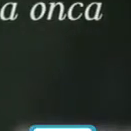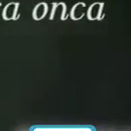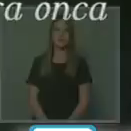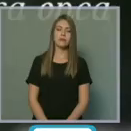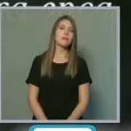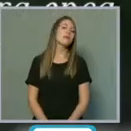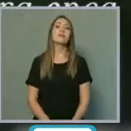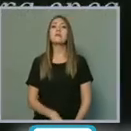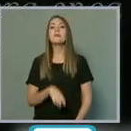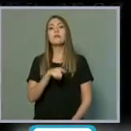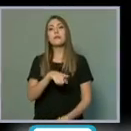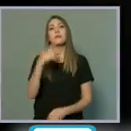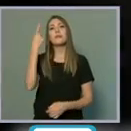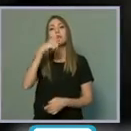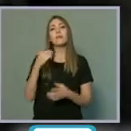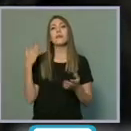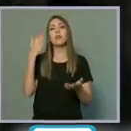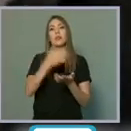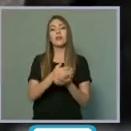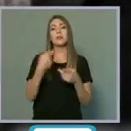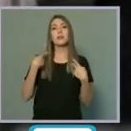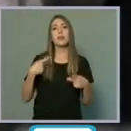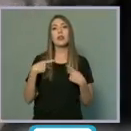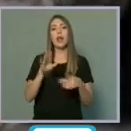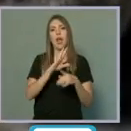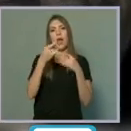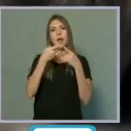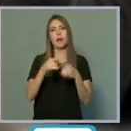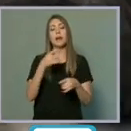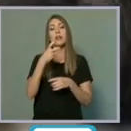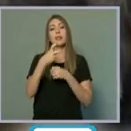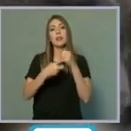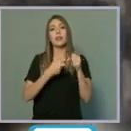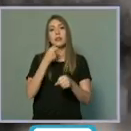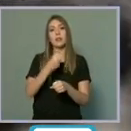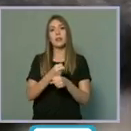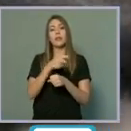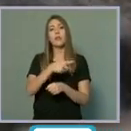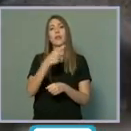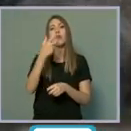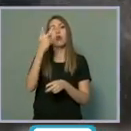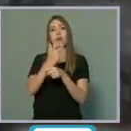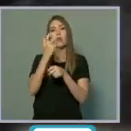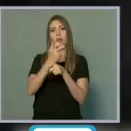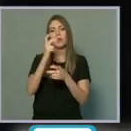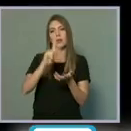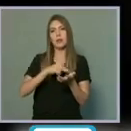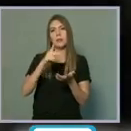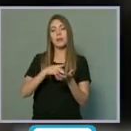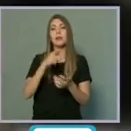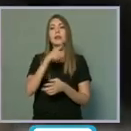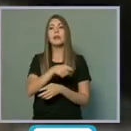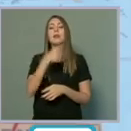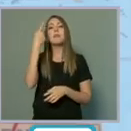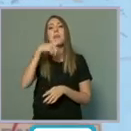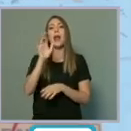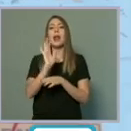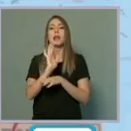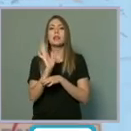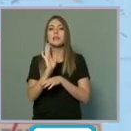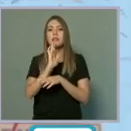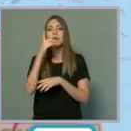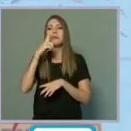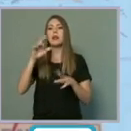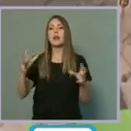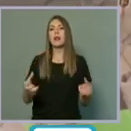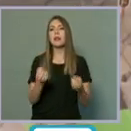La convocatoria para el Eco Film Festival ya está abierta. Este año, durante su 8ª edición, se enfocará al cine por la movilidad